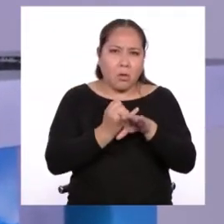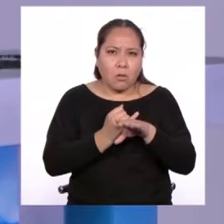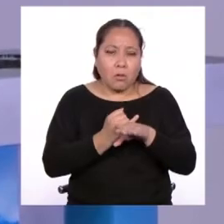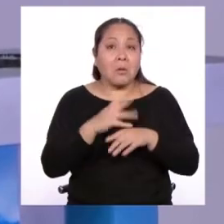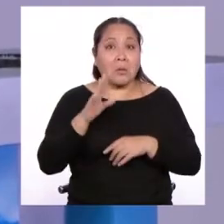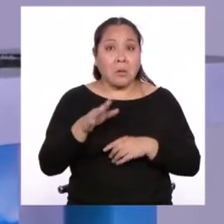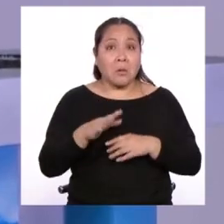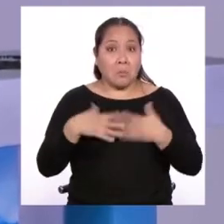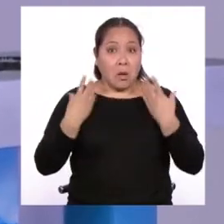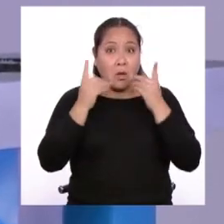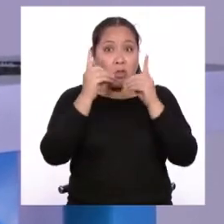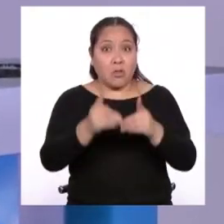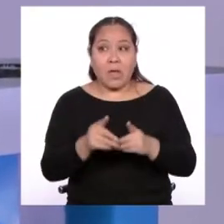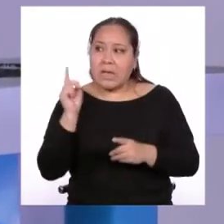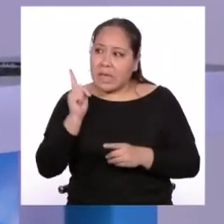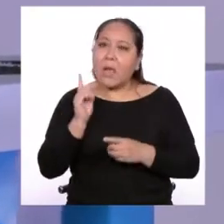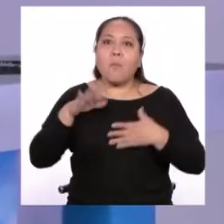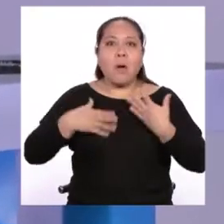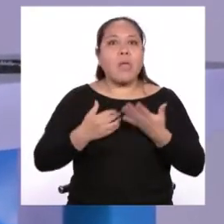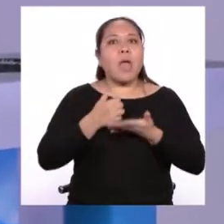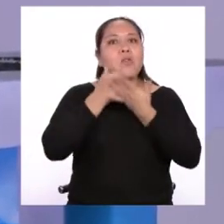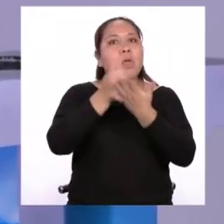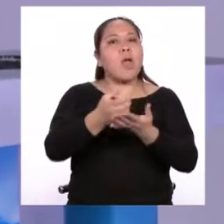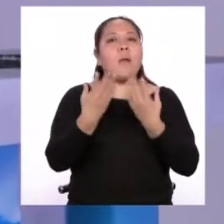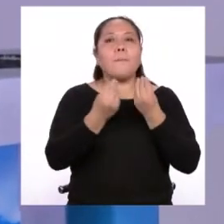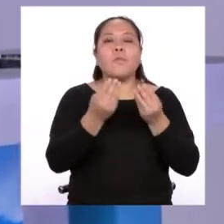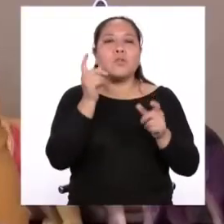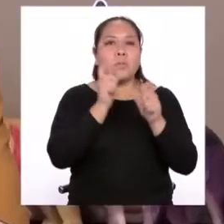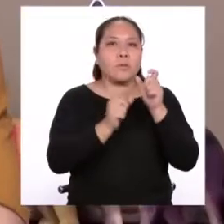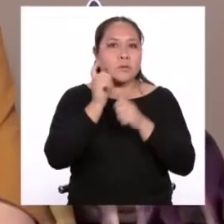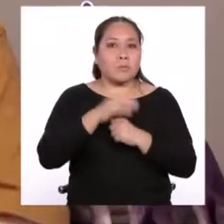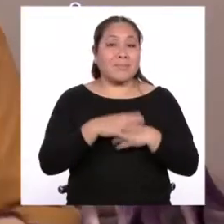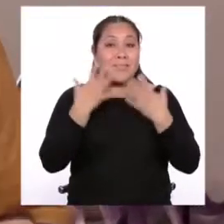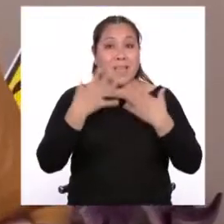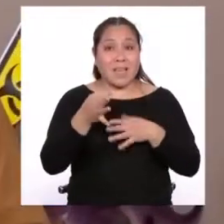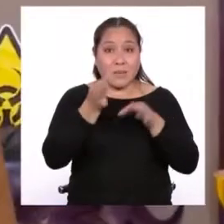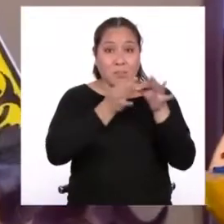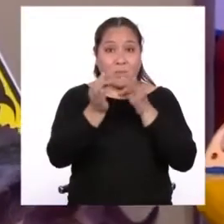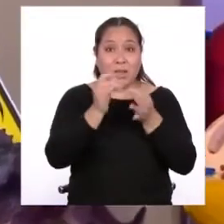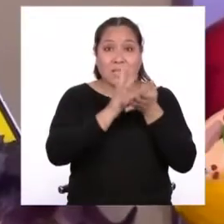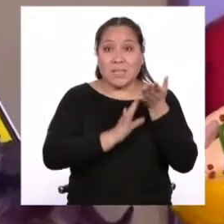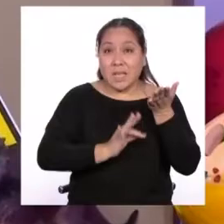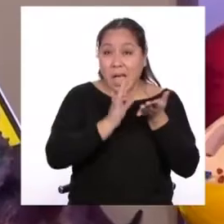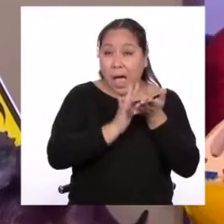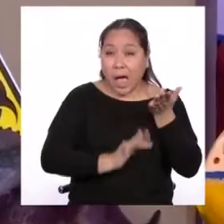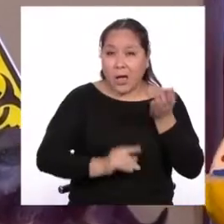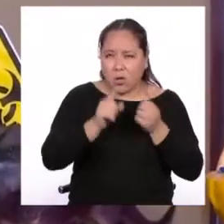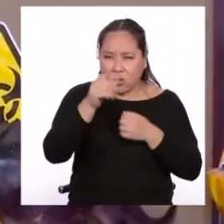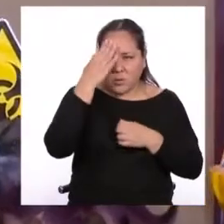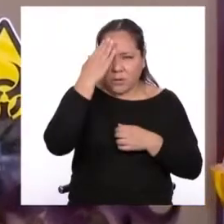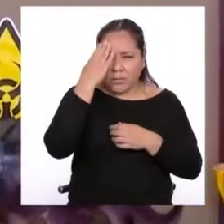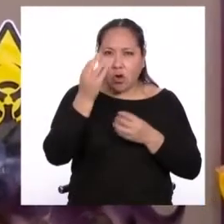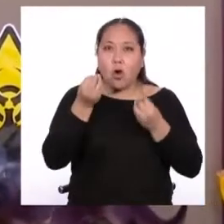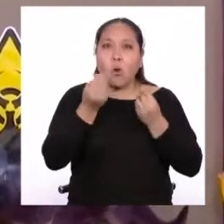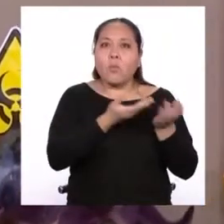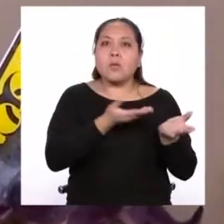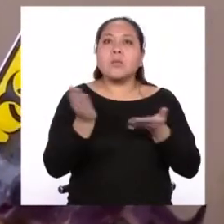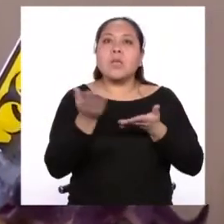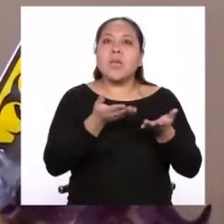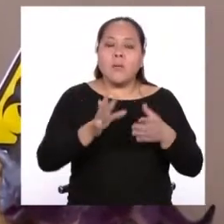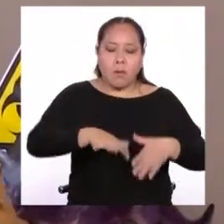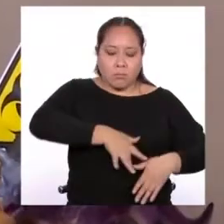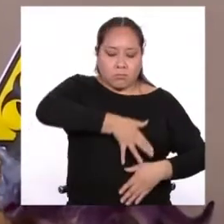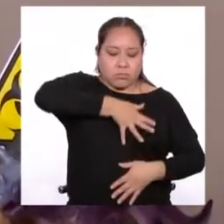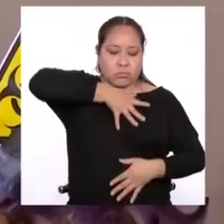Y podría ayudar a muchas personas. Por cierto, ya que hablamos de sangre, ¿tú sabes cómo es distribuida por todo el cuerpo